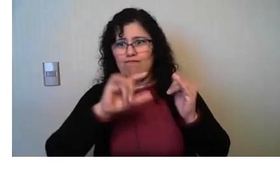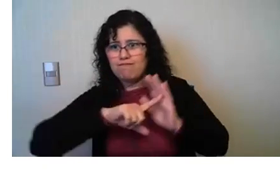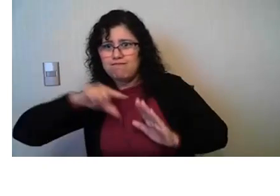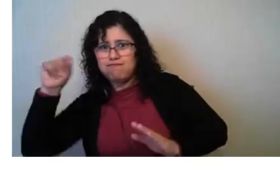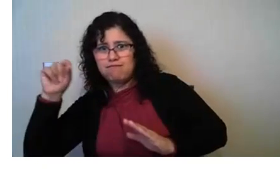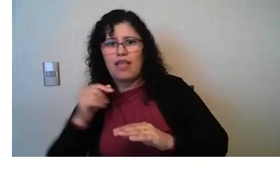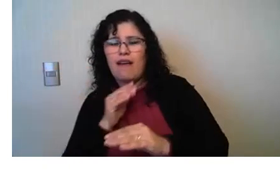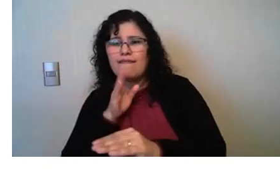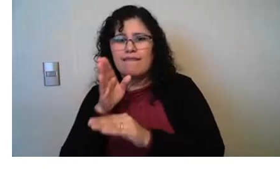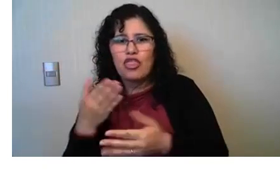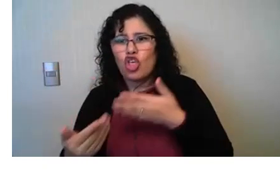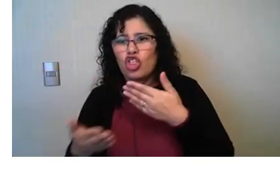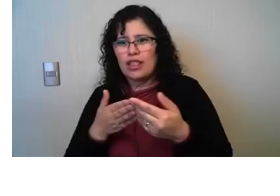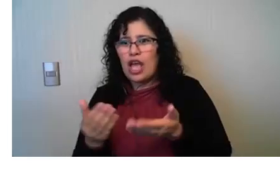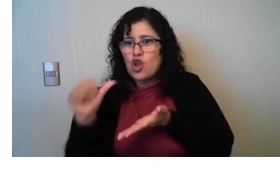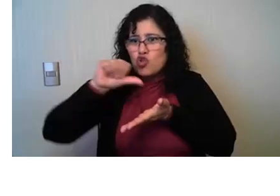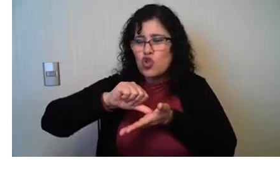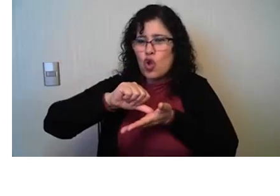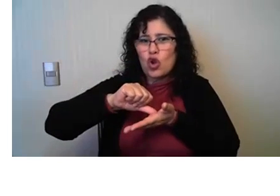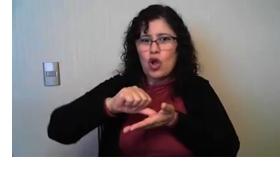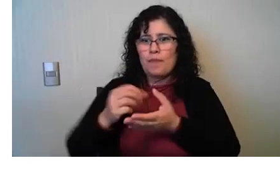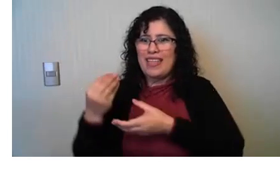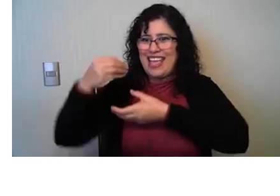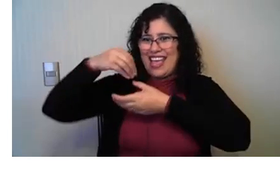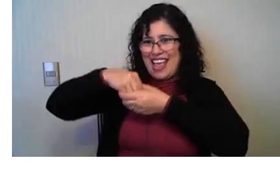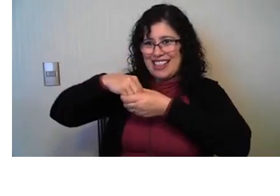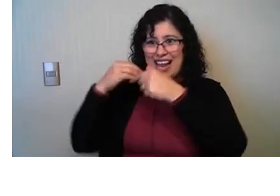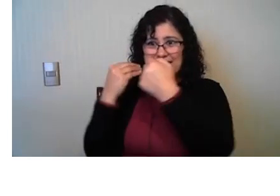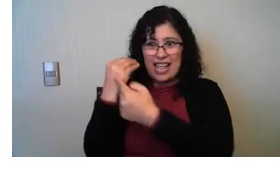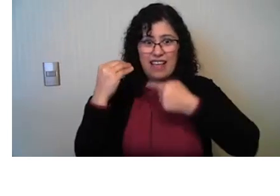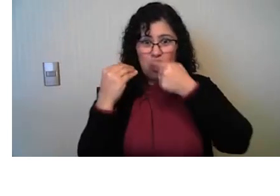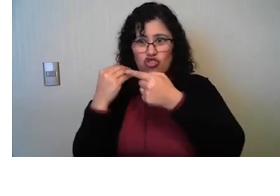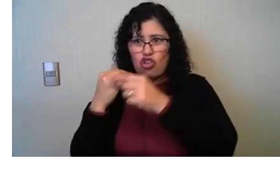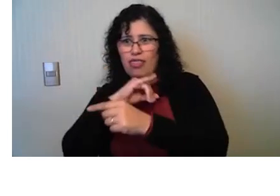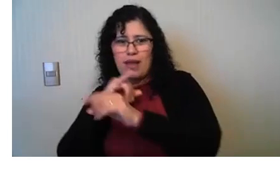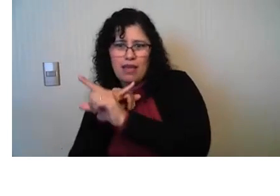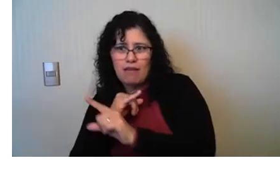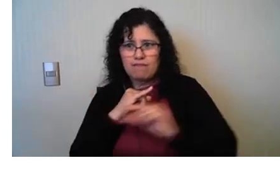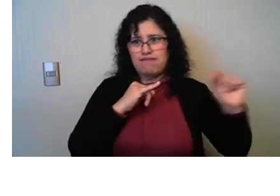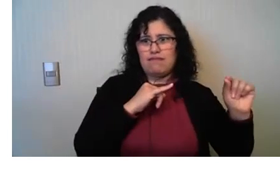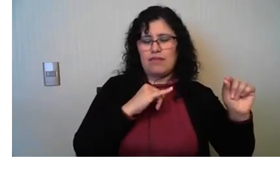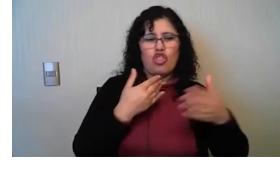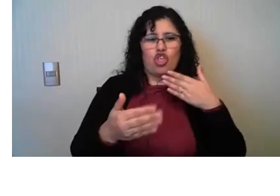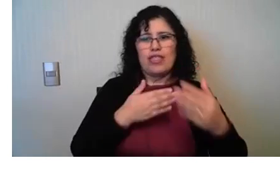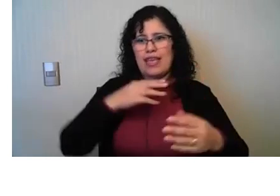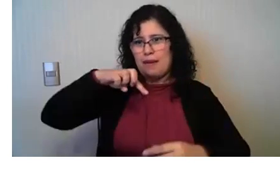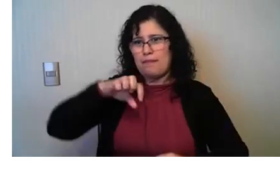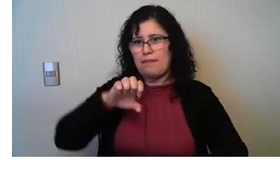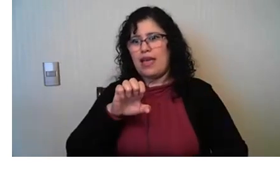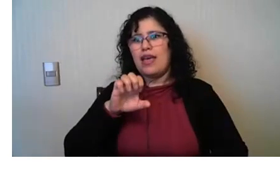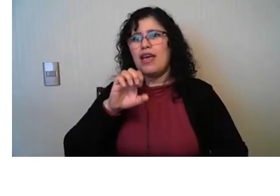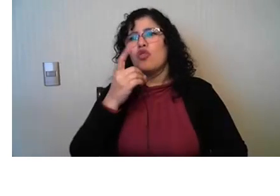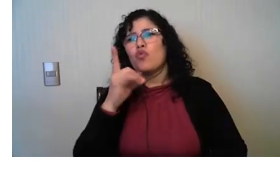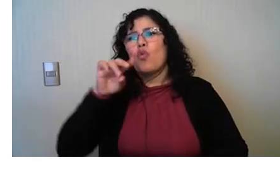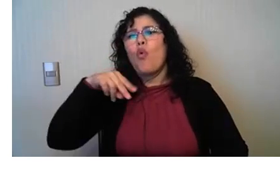pasa por los núcleos intracerebelosos y de ahí salen del cerebelo por los pedúnculos